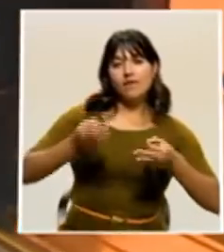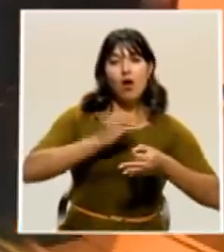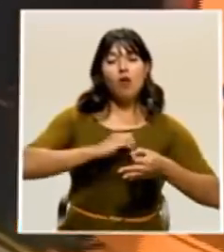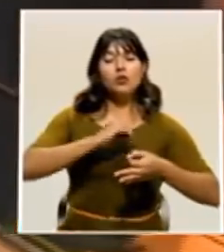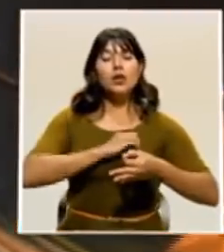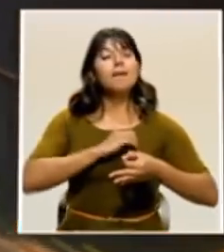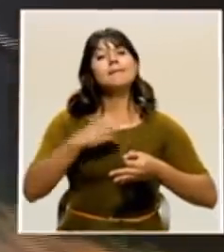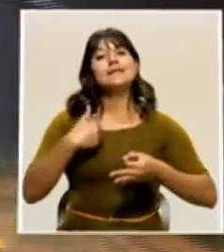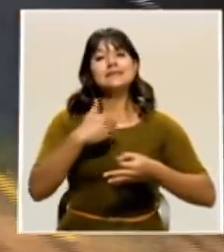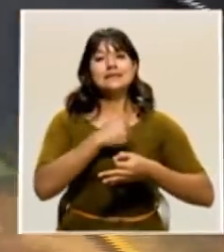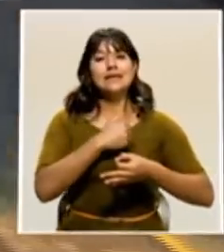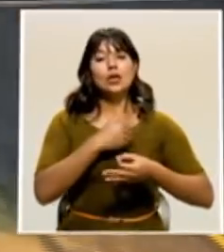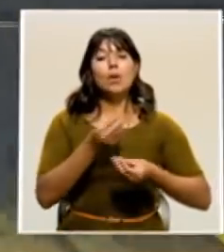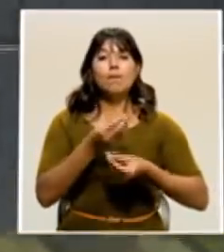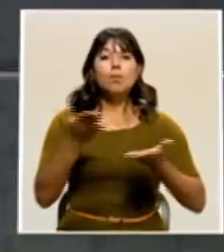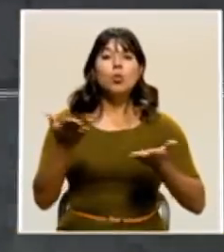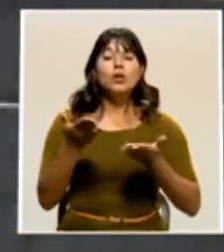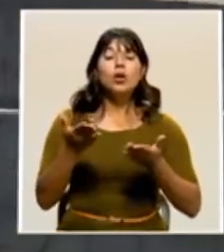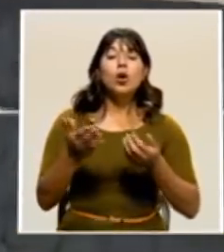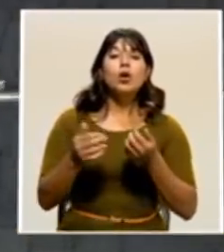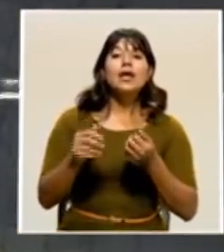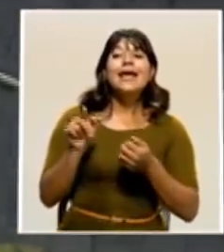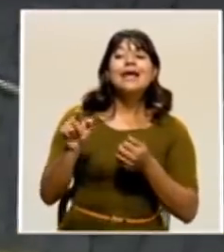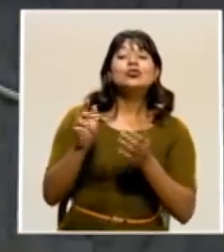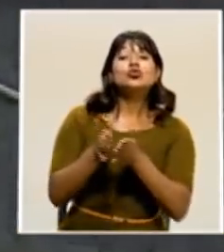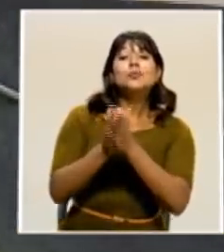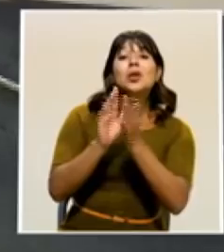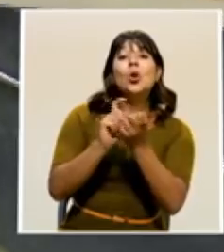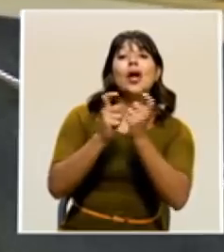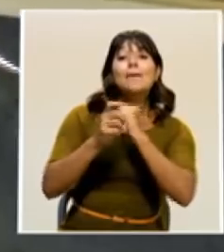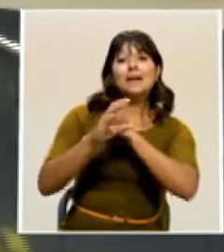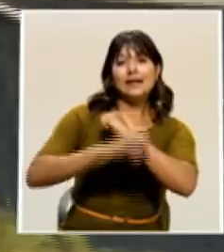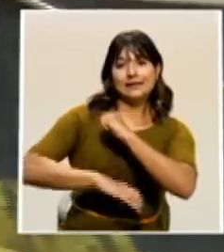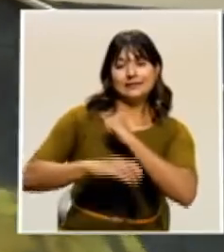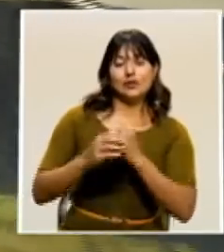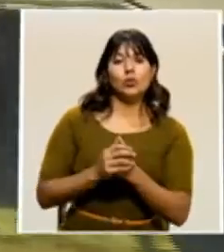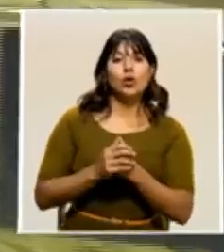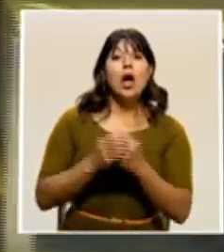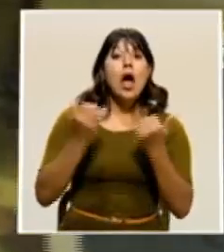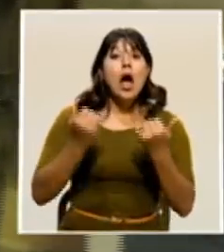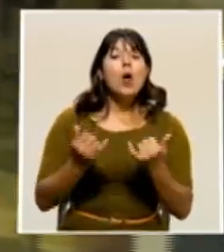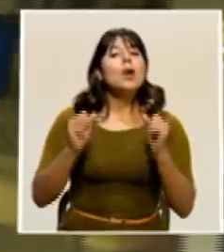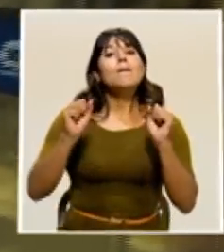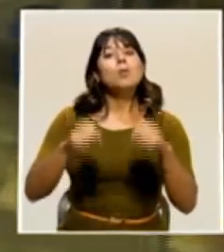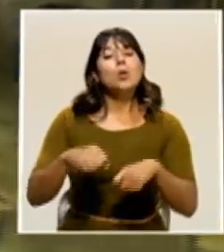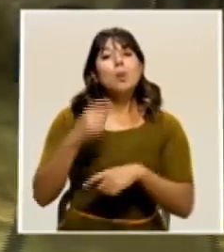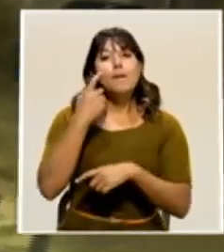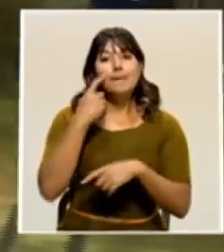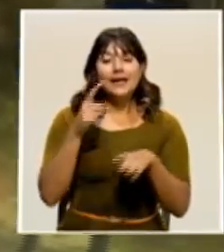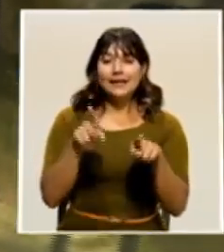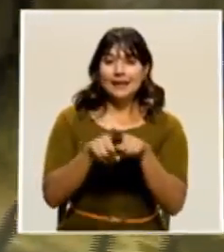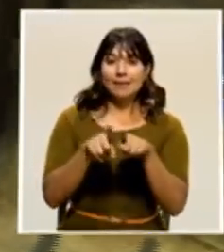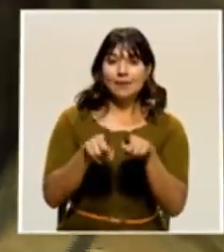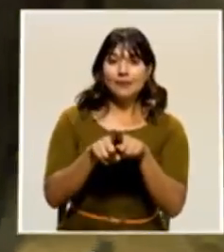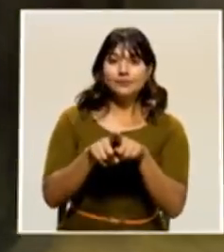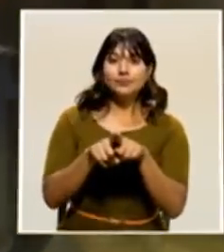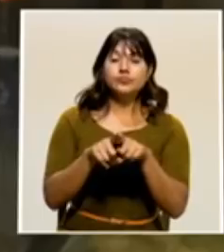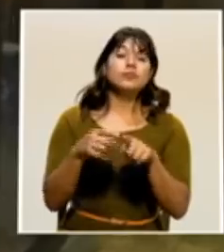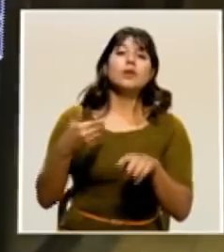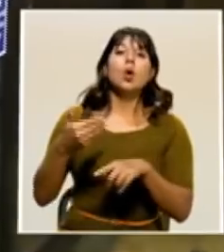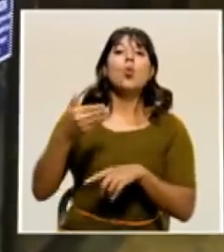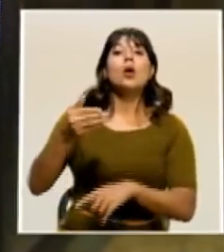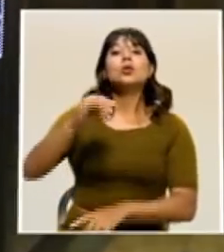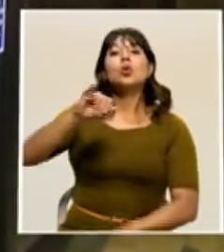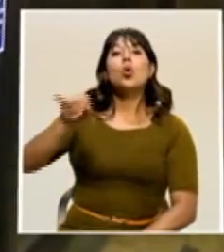medidas cautelares que estaría solicitando la Fiscalía. Precisamente vemos en imágenes también en el momento en que Juan